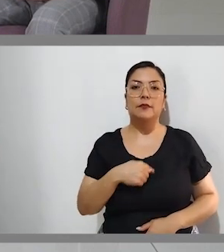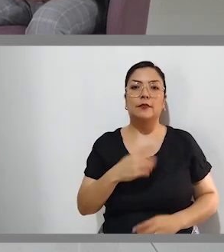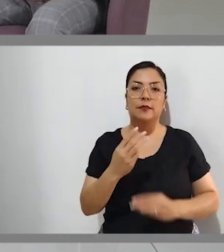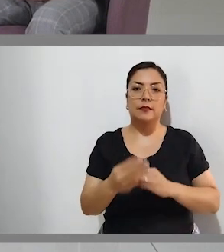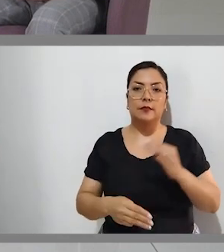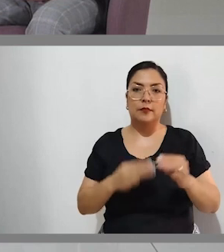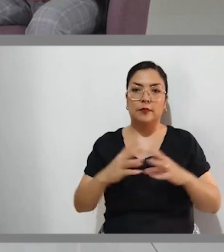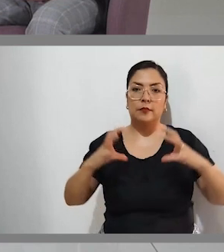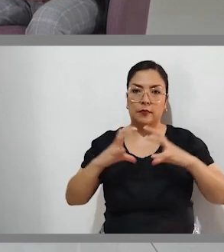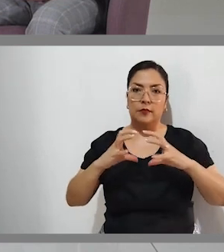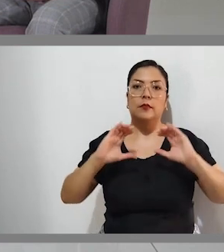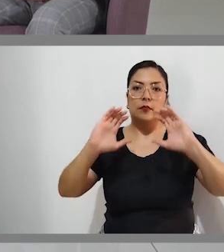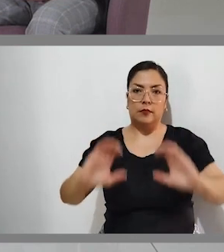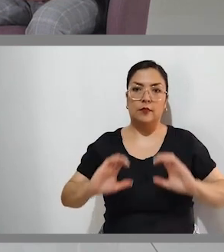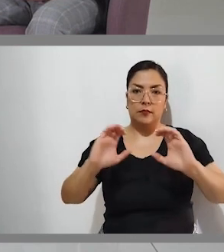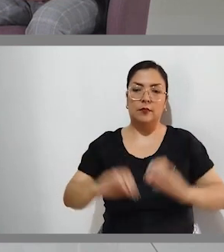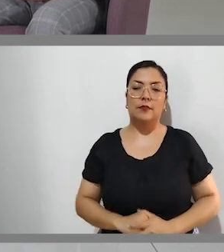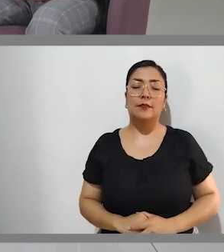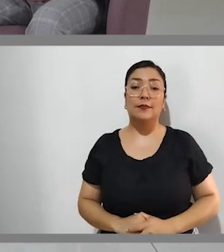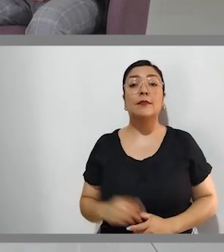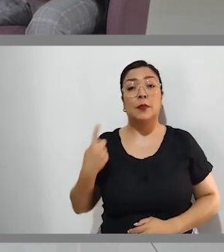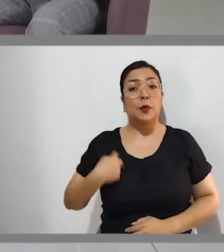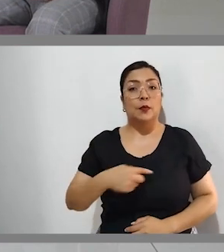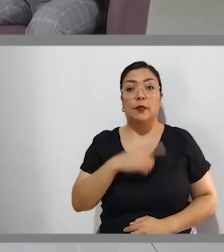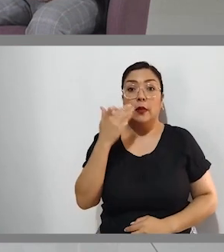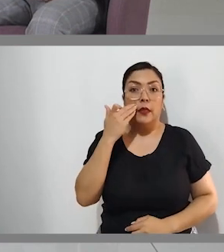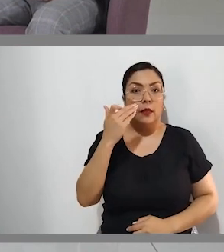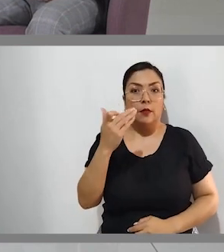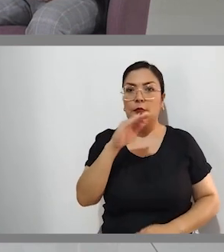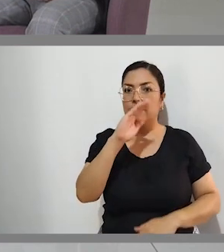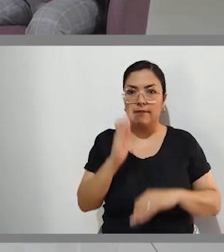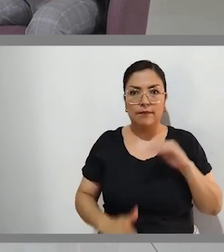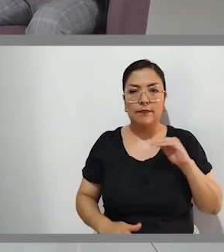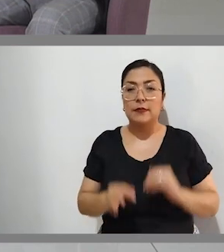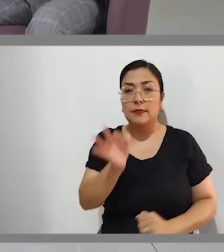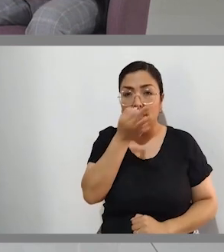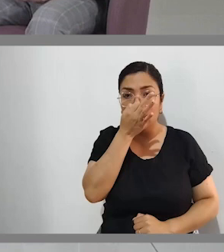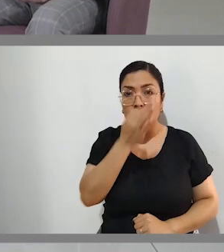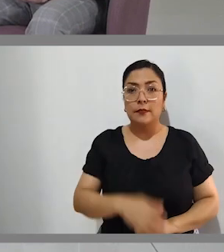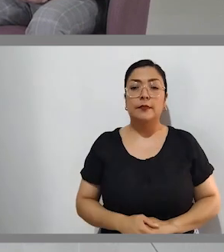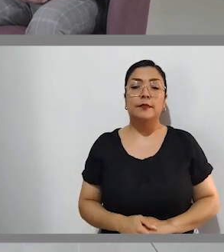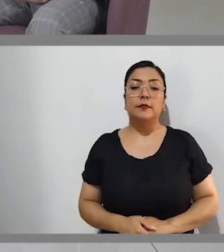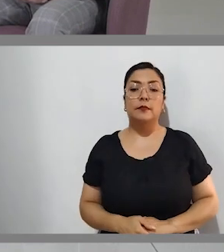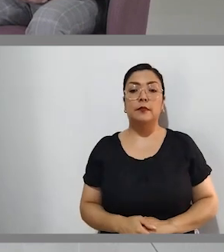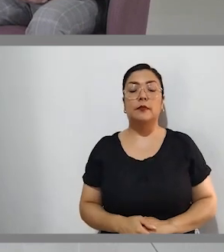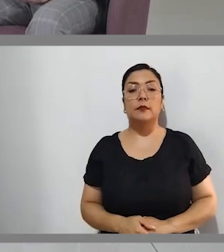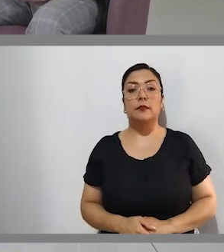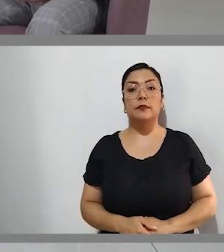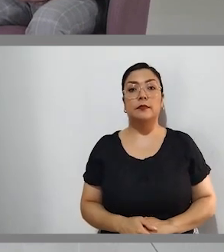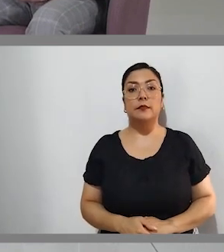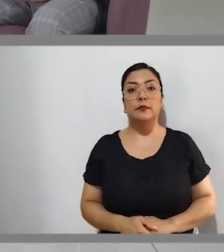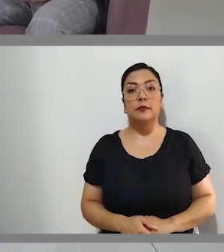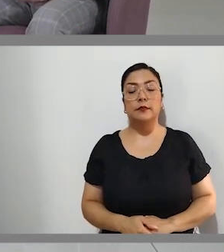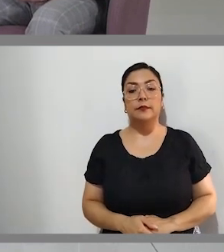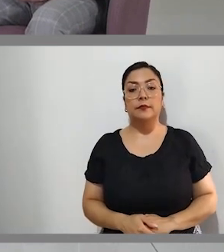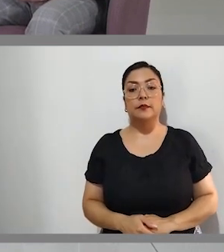ambiental del reciclado. Y bueno, ya nos estamos aproximando a la parte final ya de este programa de la urna. Hemos platicado muy ampliamente de